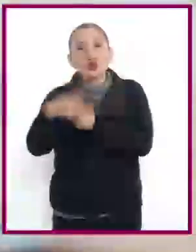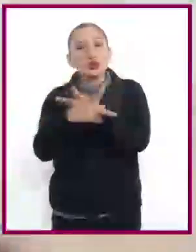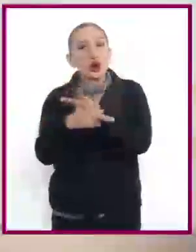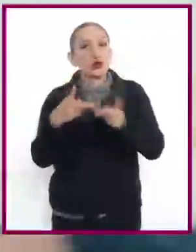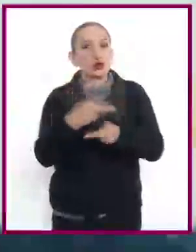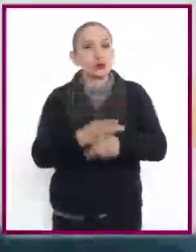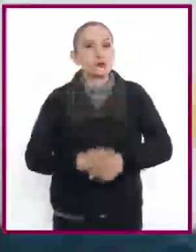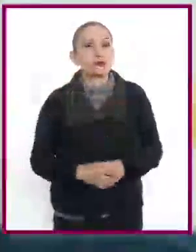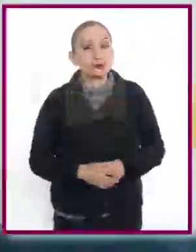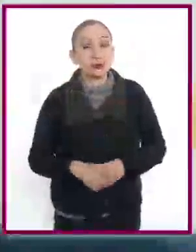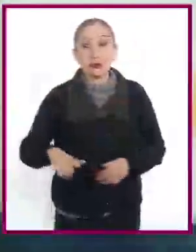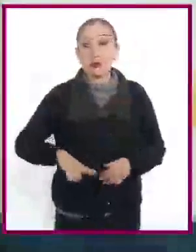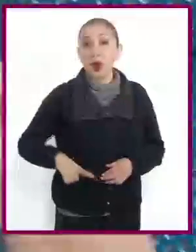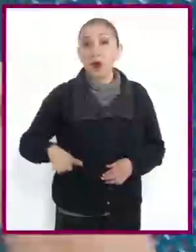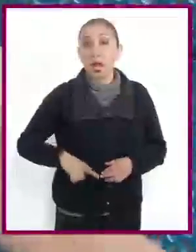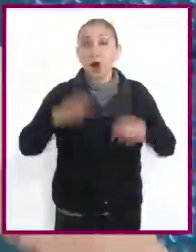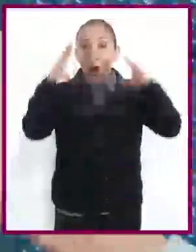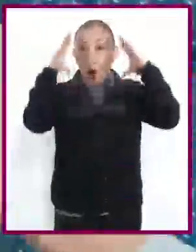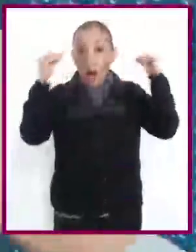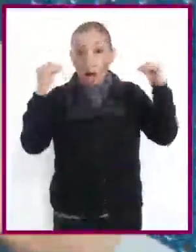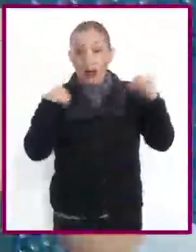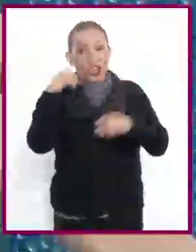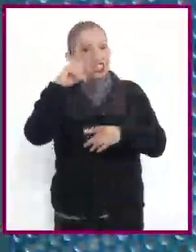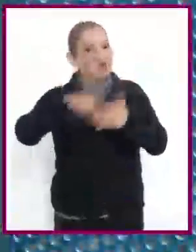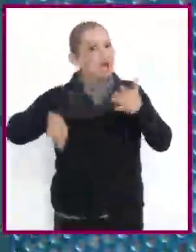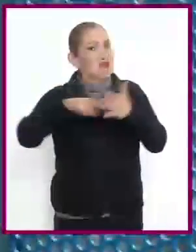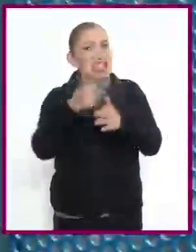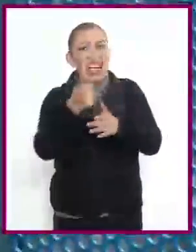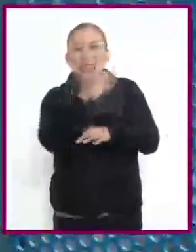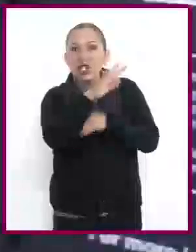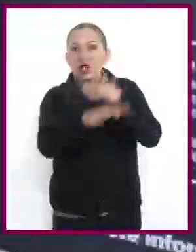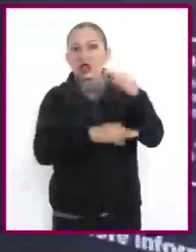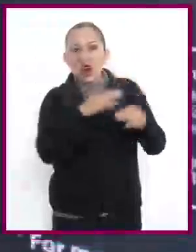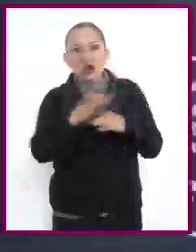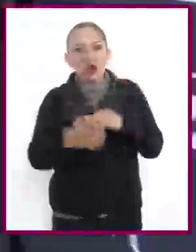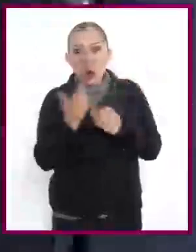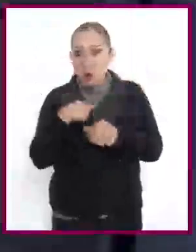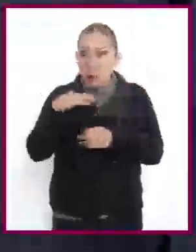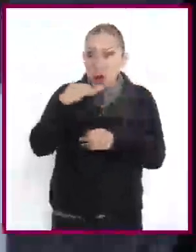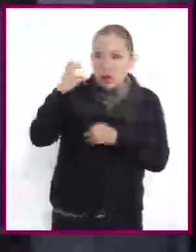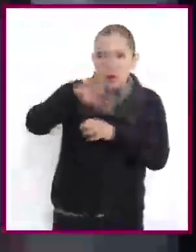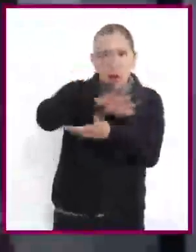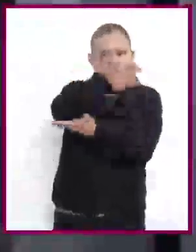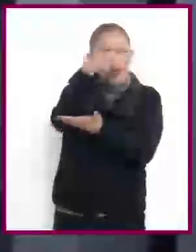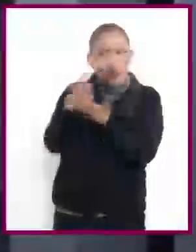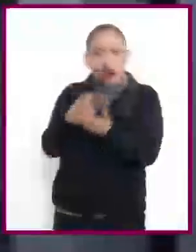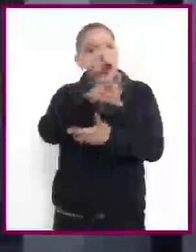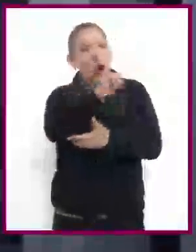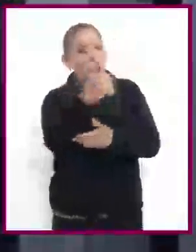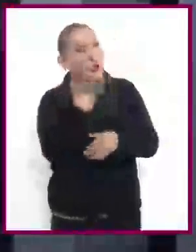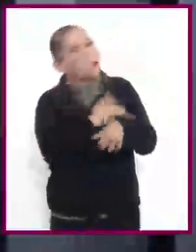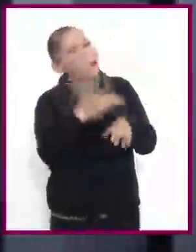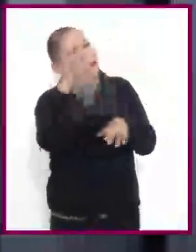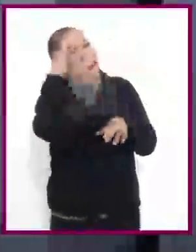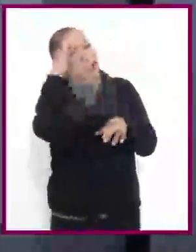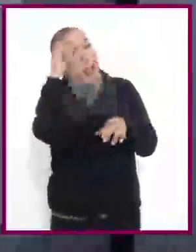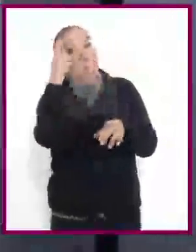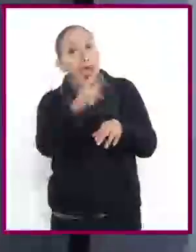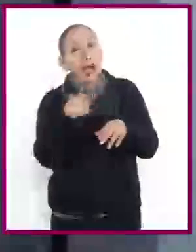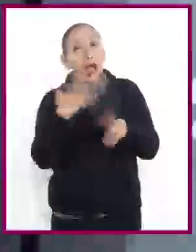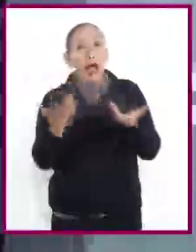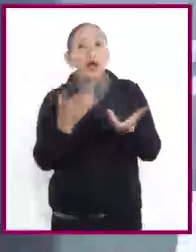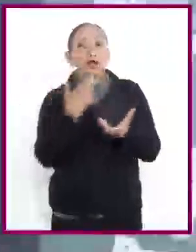están encaminadas a lograr que las industrias y la población generen la menor cantidad posible de desechos y que reutilicen